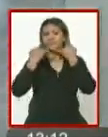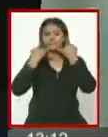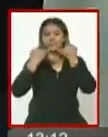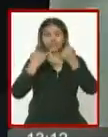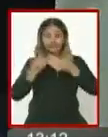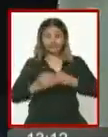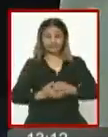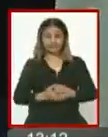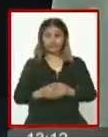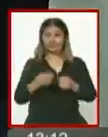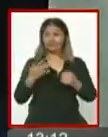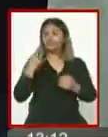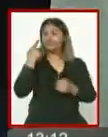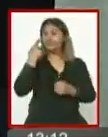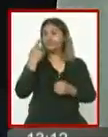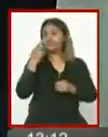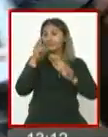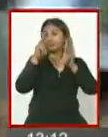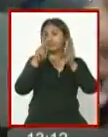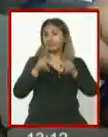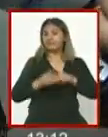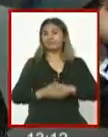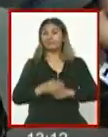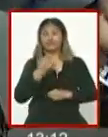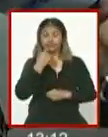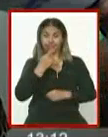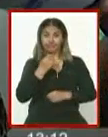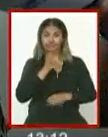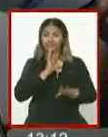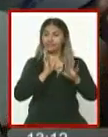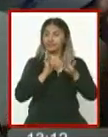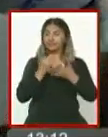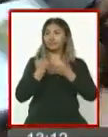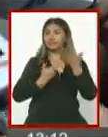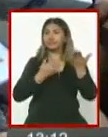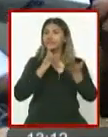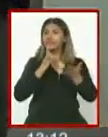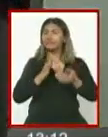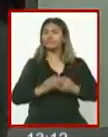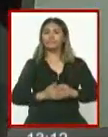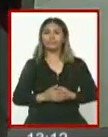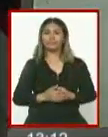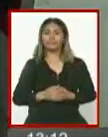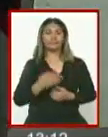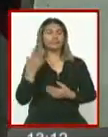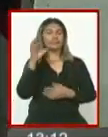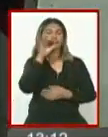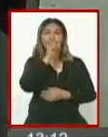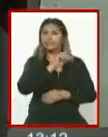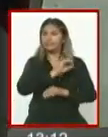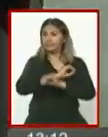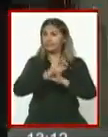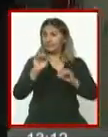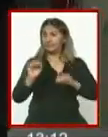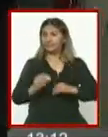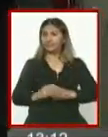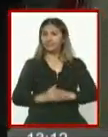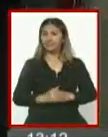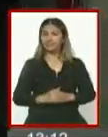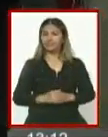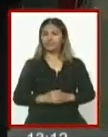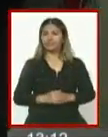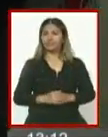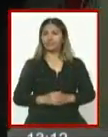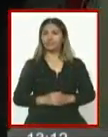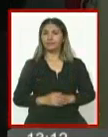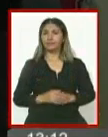declaración informativa y fueron reconocidos por la víctima. ¿Ellos han dicho algo, doctora, en su declaración informativa? Se abstuvieron a declarar. Doctora, ¿hay cuántas